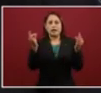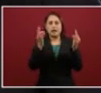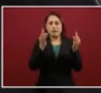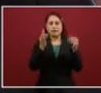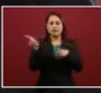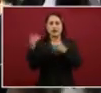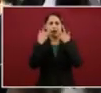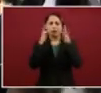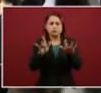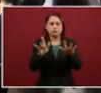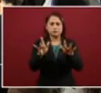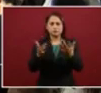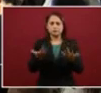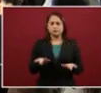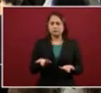renuncia